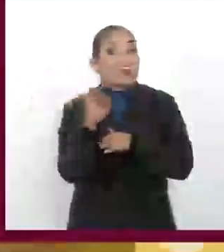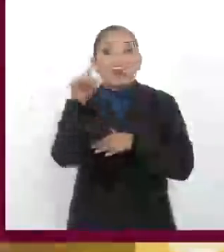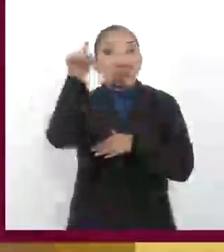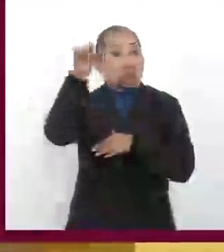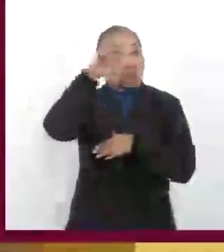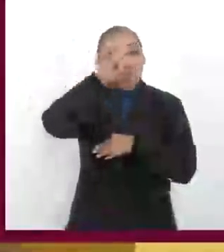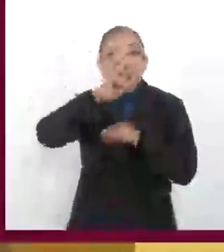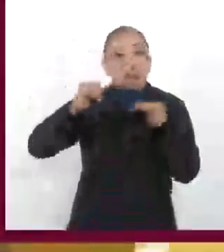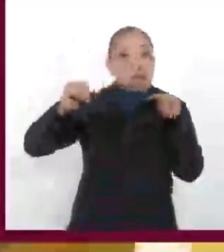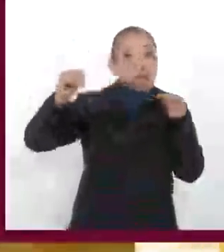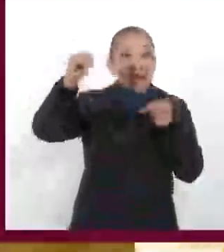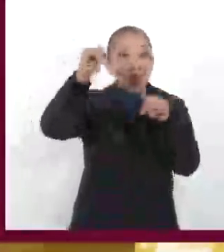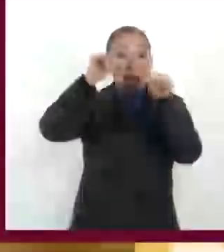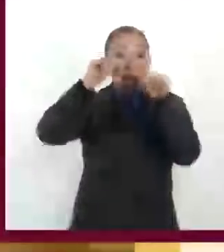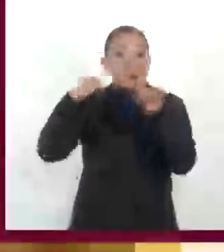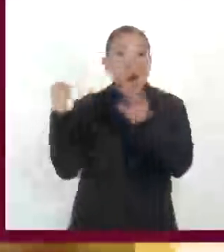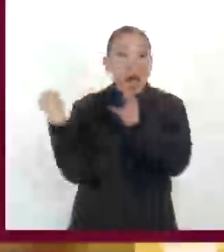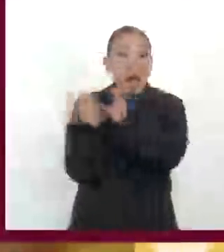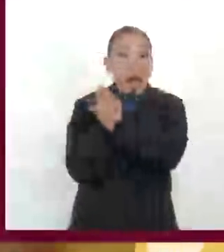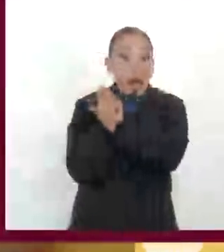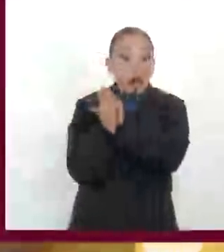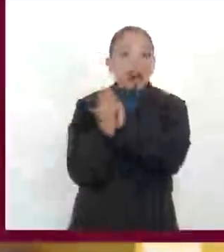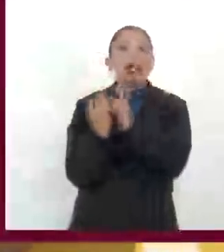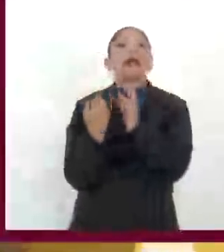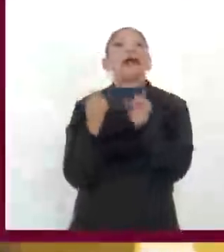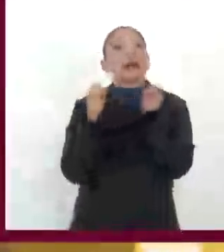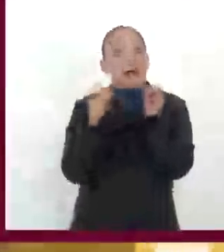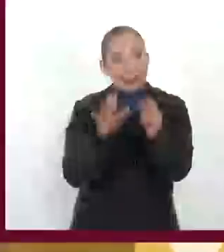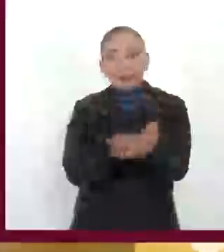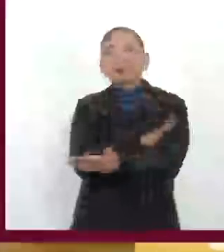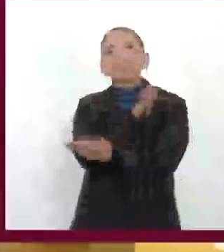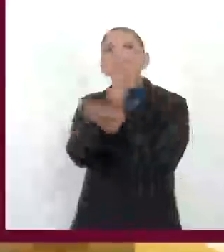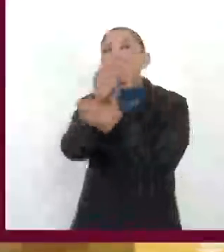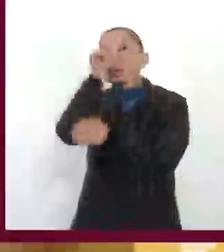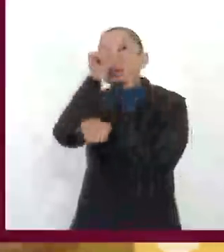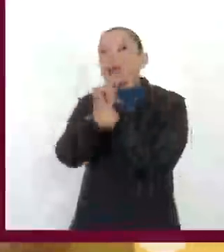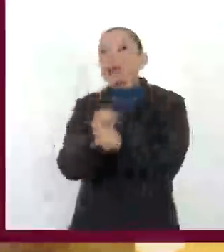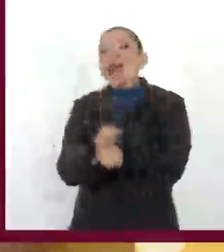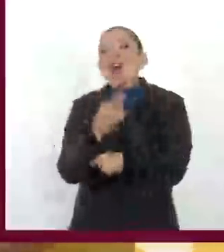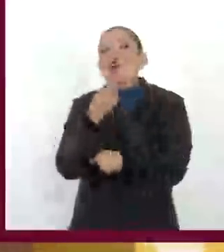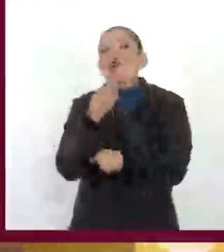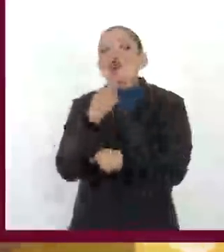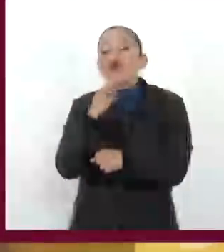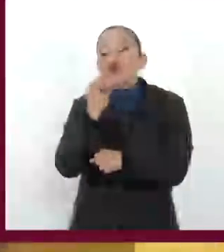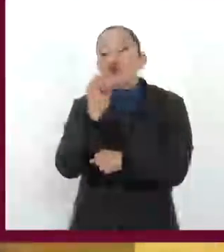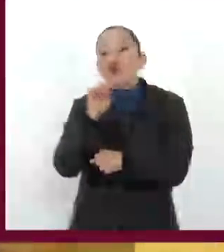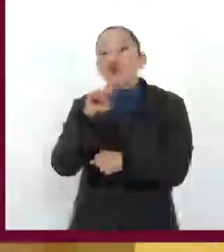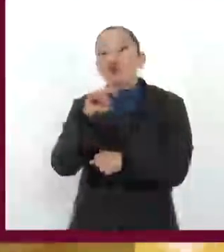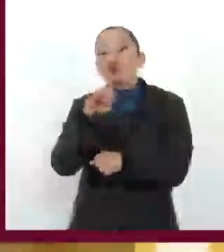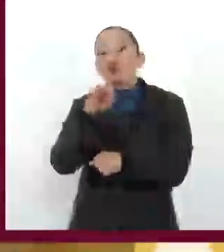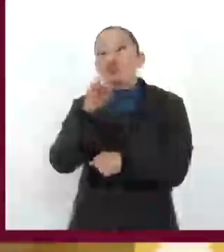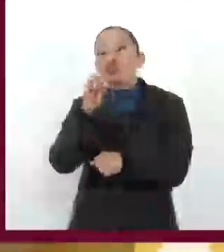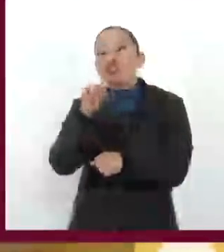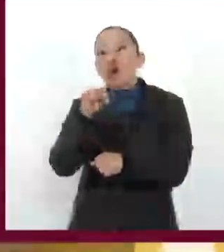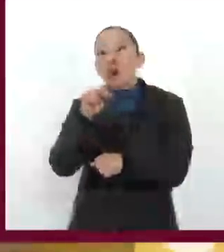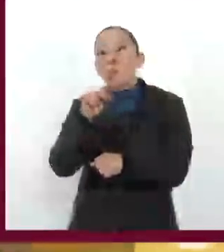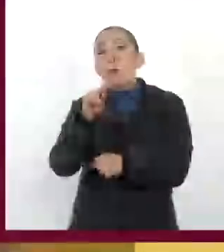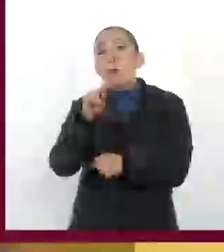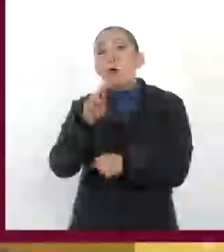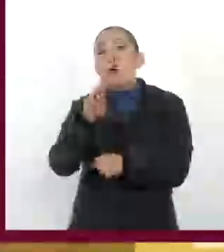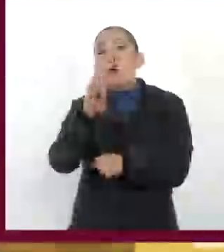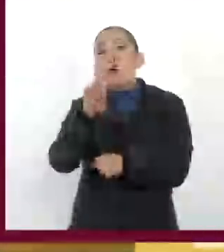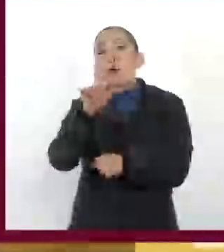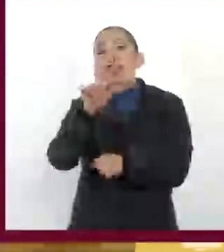no se hace caso de esta denuncia, se puede acudir a la Secretaría de la Función Pública, otro organismo encargado